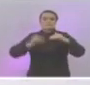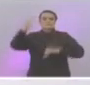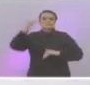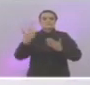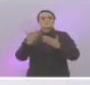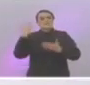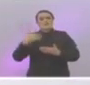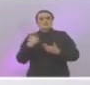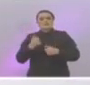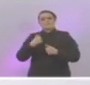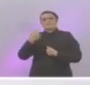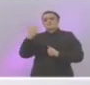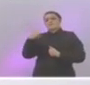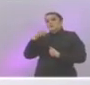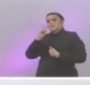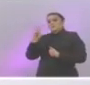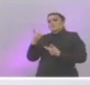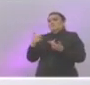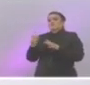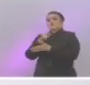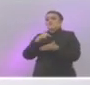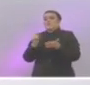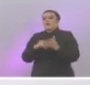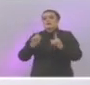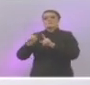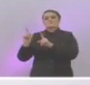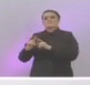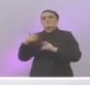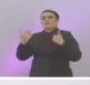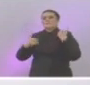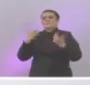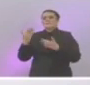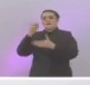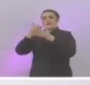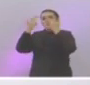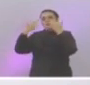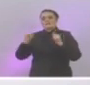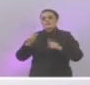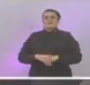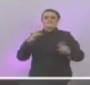por encima de lo observado en muchos de los principales destinos del turismo nacional.